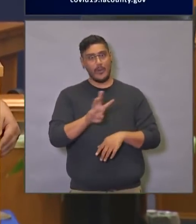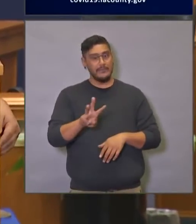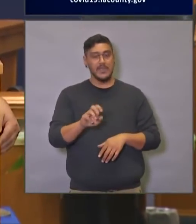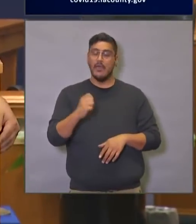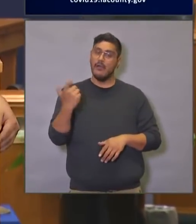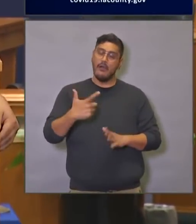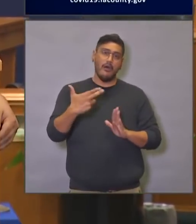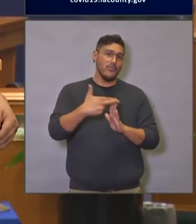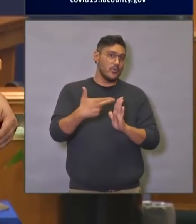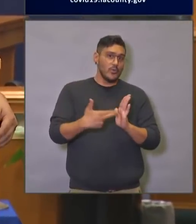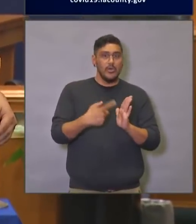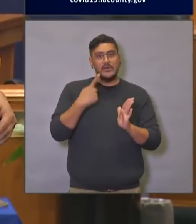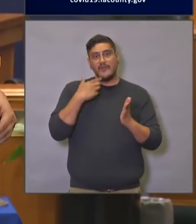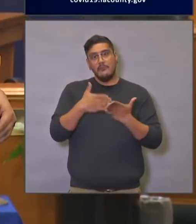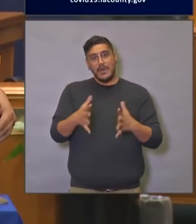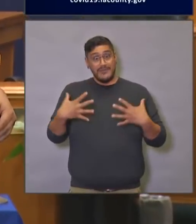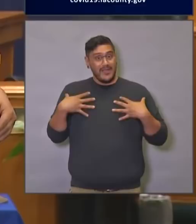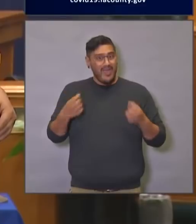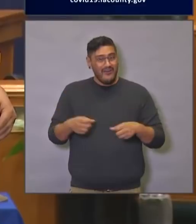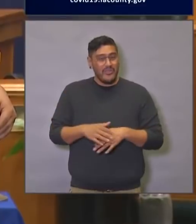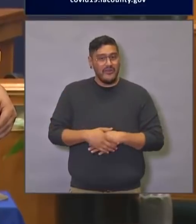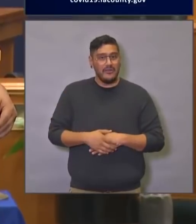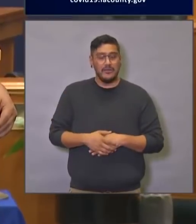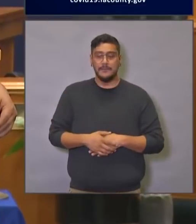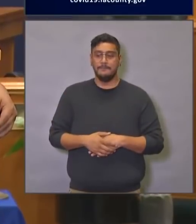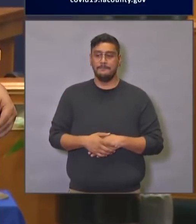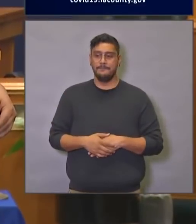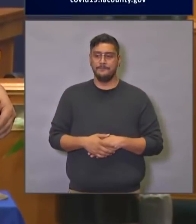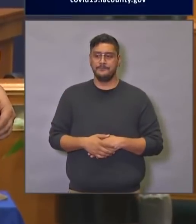de salud pública y también si hay